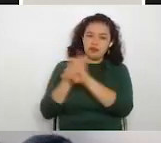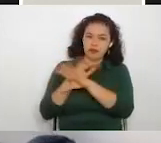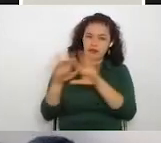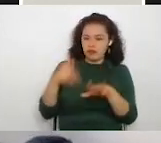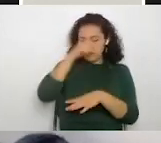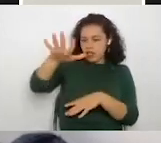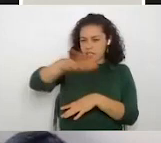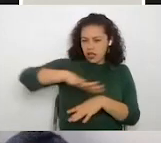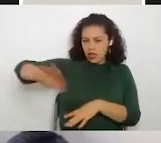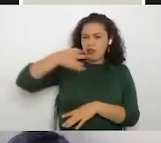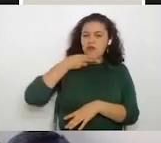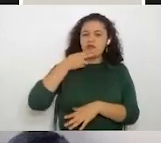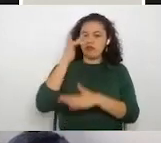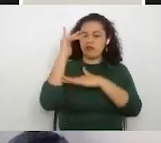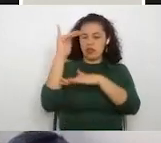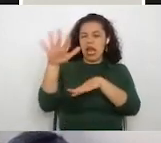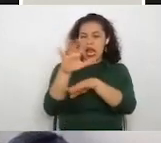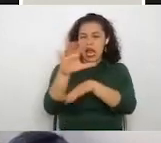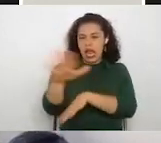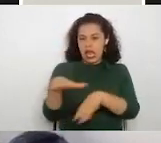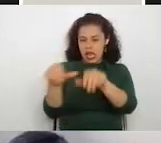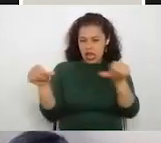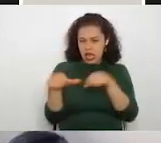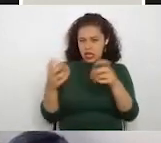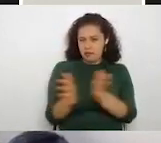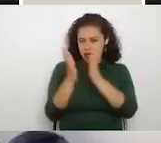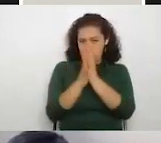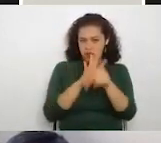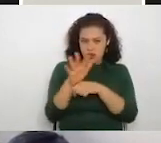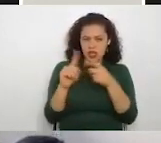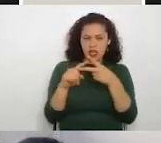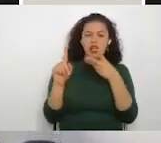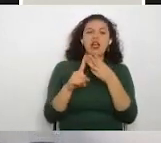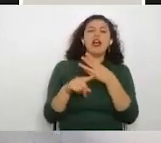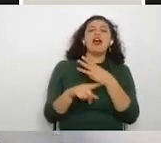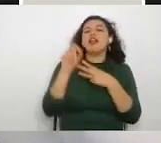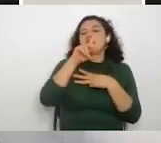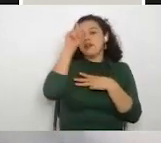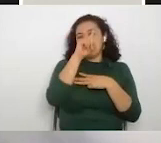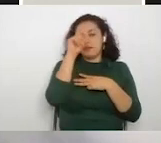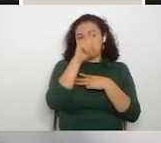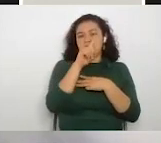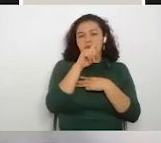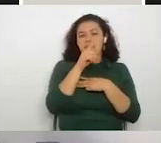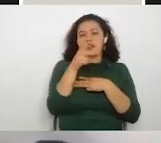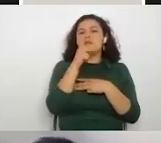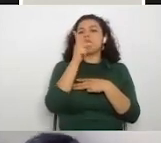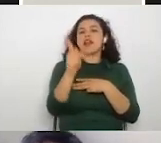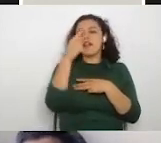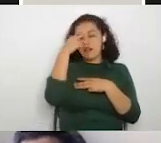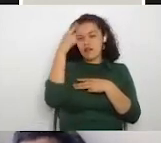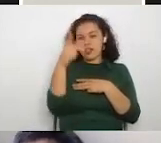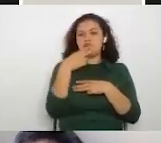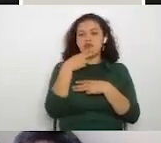de aplicación, a qué áreas involucra, etcétera, y también se recomienda pues emplear un vocabulario sencillo,